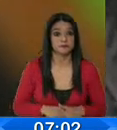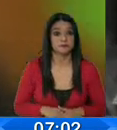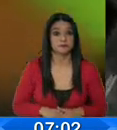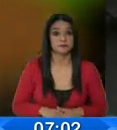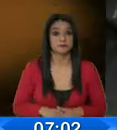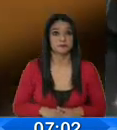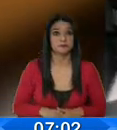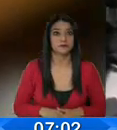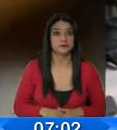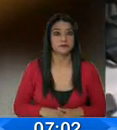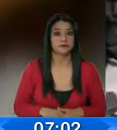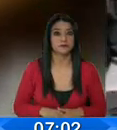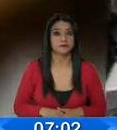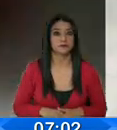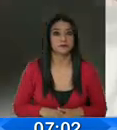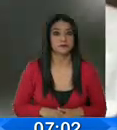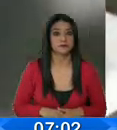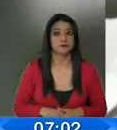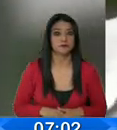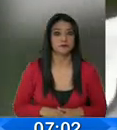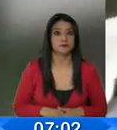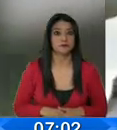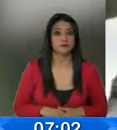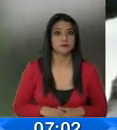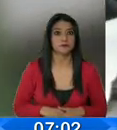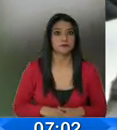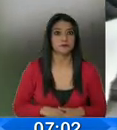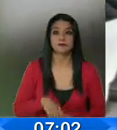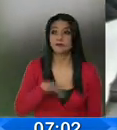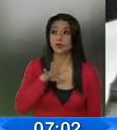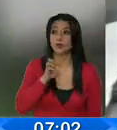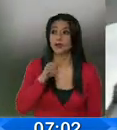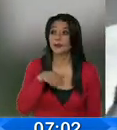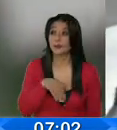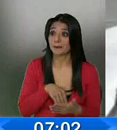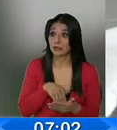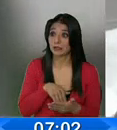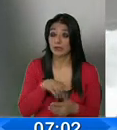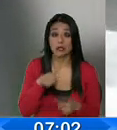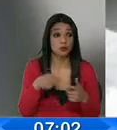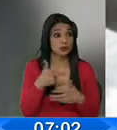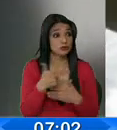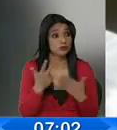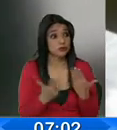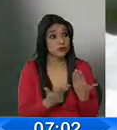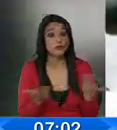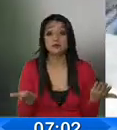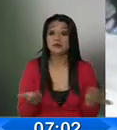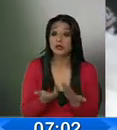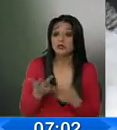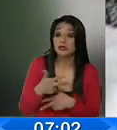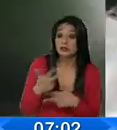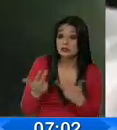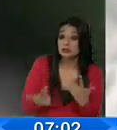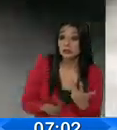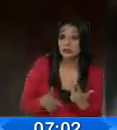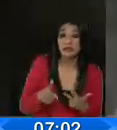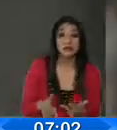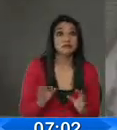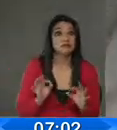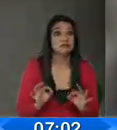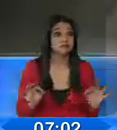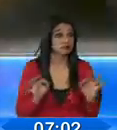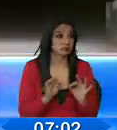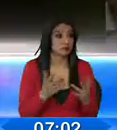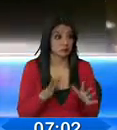¿Qué cantidades se encuentra aquí, disculpe? 40.000, señor, y cargo unos cheques por cobrar todavía. ¿Dónde están los cheques? Aquí en la villa. Ya estoy teniendo